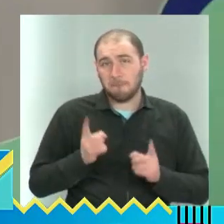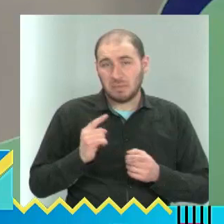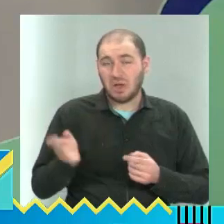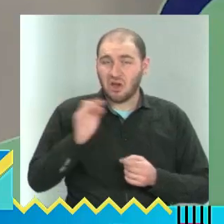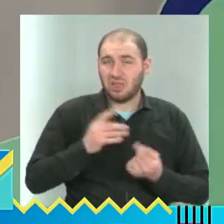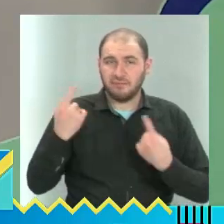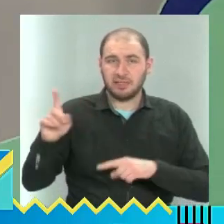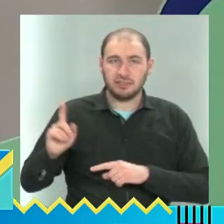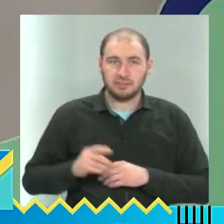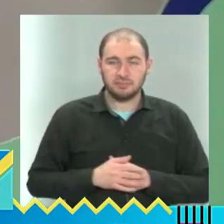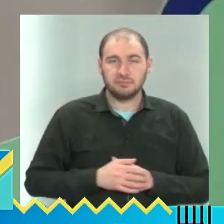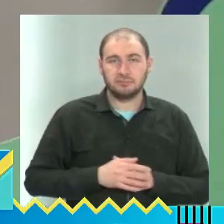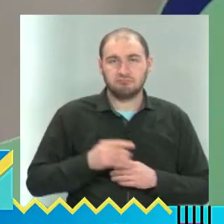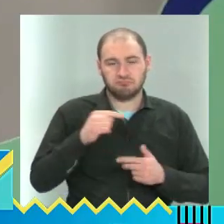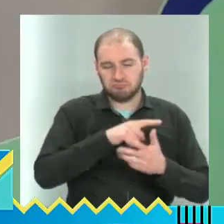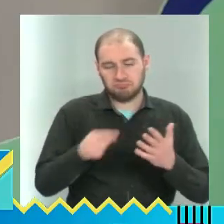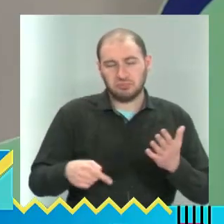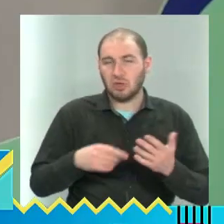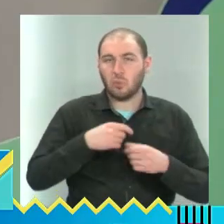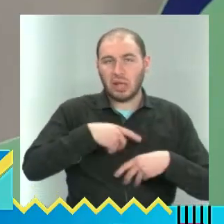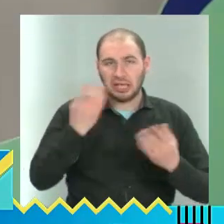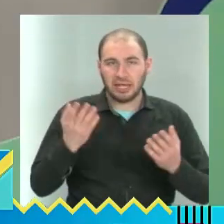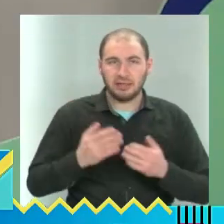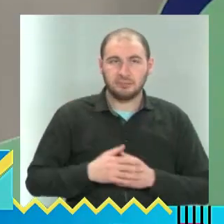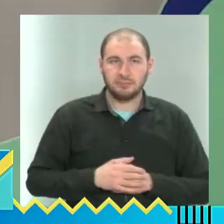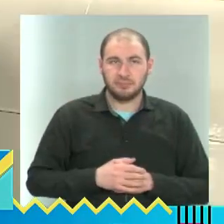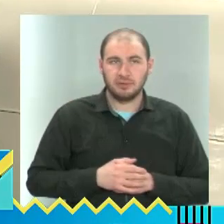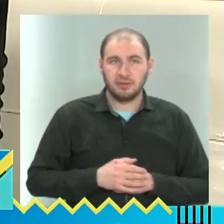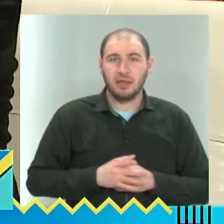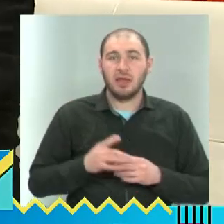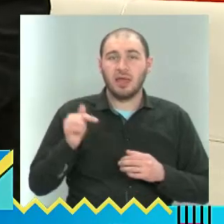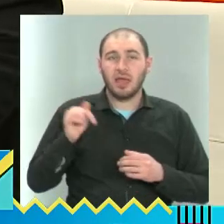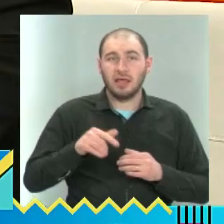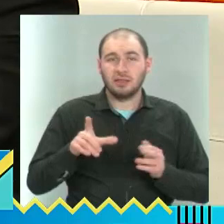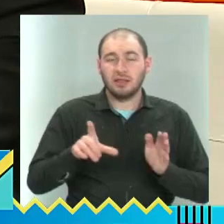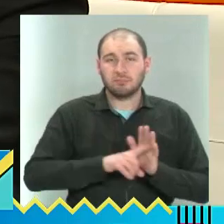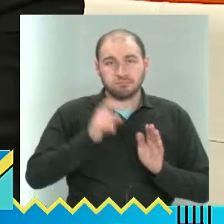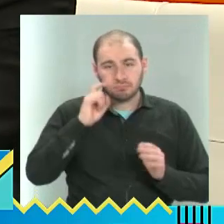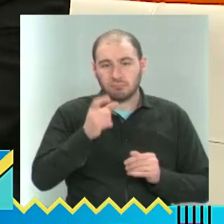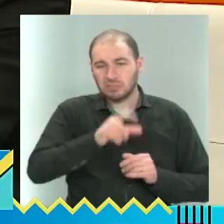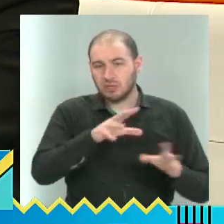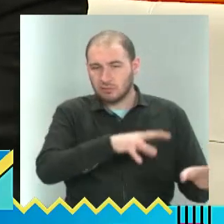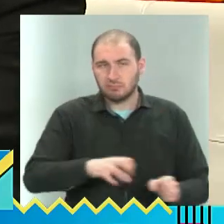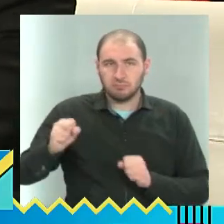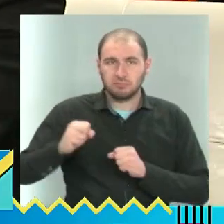no, digamos. En cualquiera de estas etapas puede ocurrir el delito de trata de personas. No es necesario